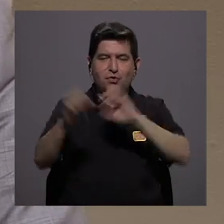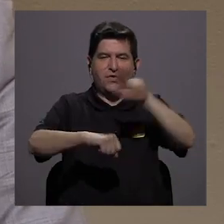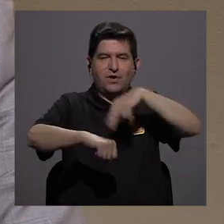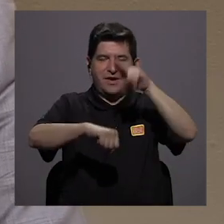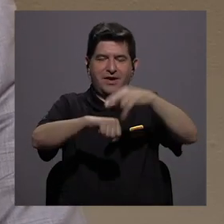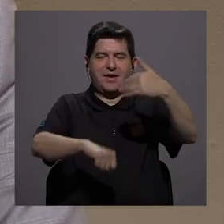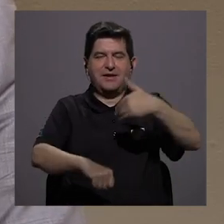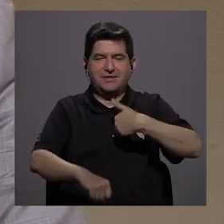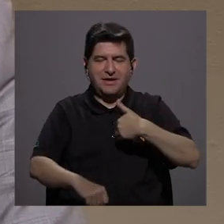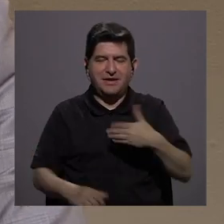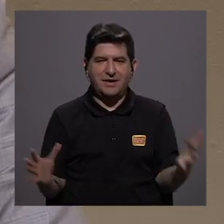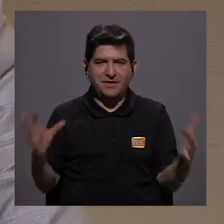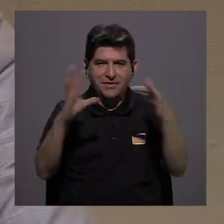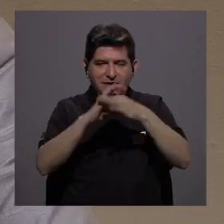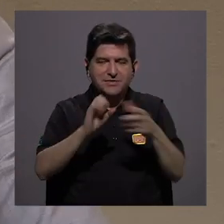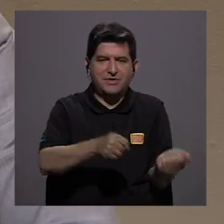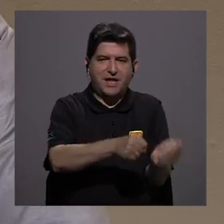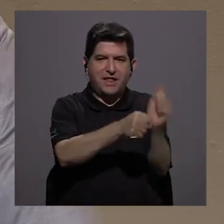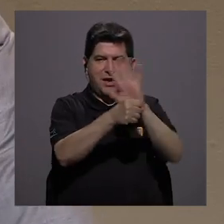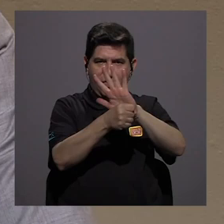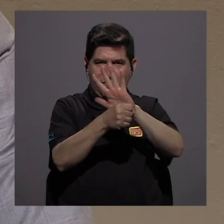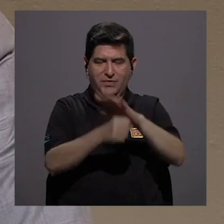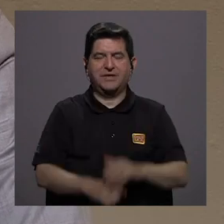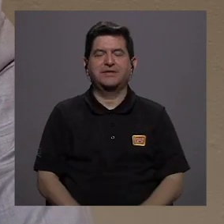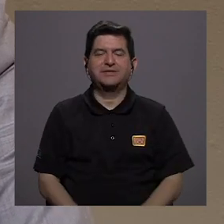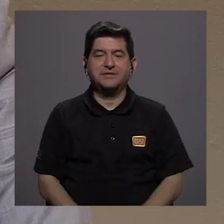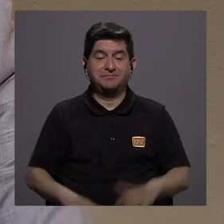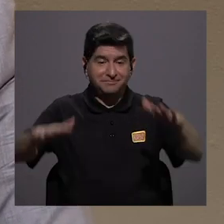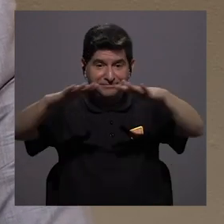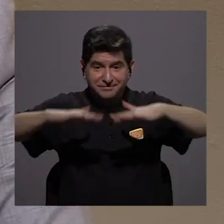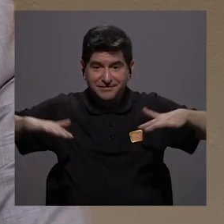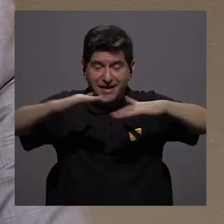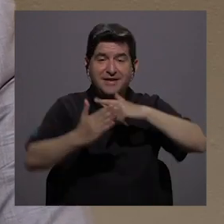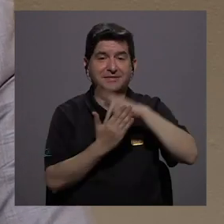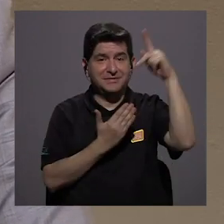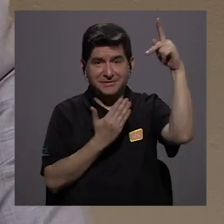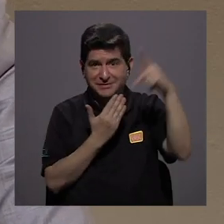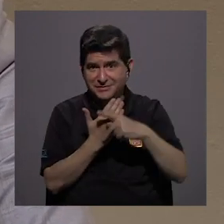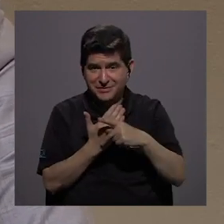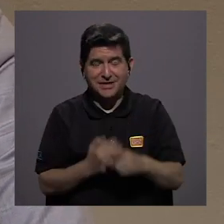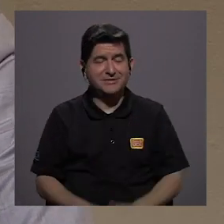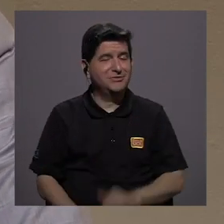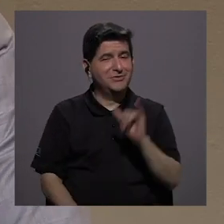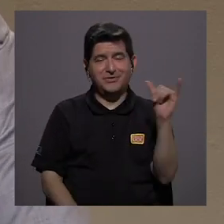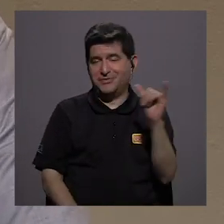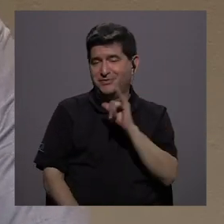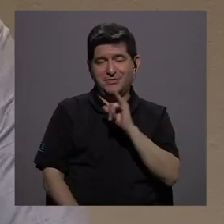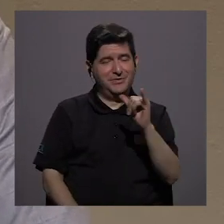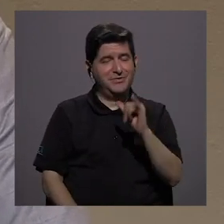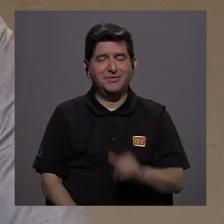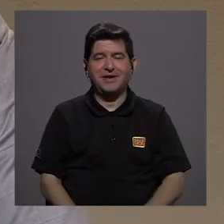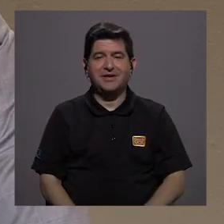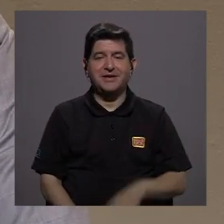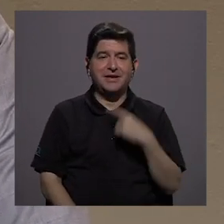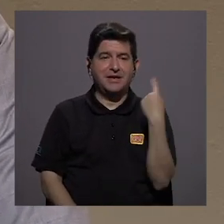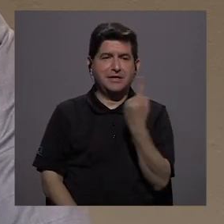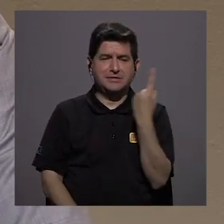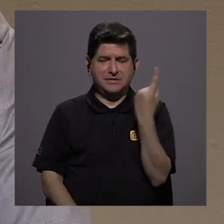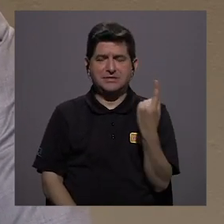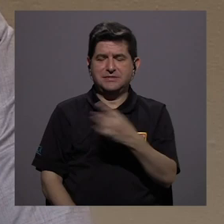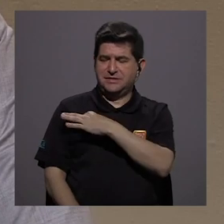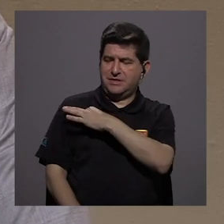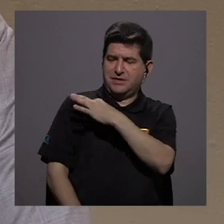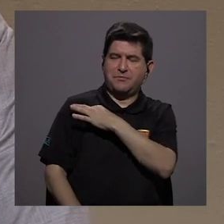nacional que vivimos en torno al COVID-19. Las escenografías de todos nuestros programas van a ser las mismas y vamos a tener siempre